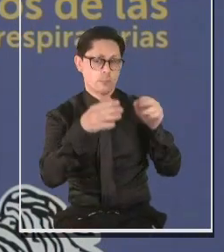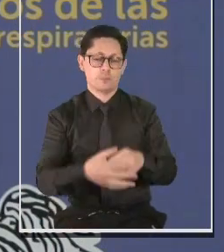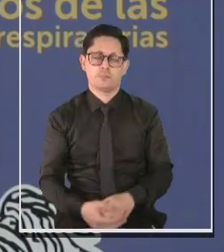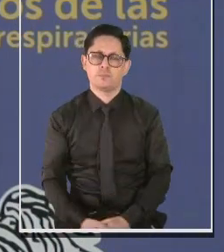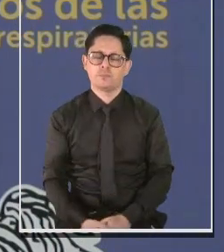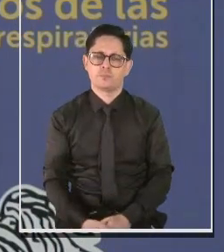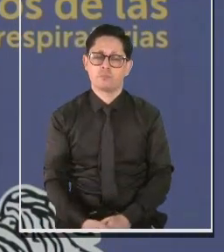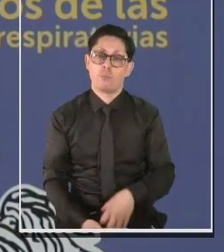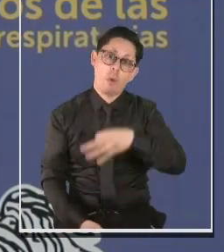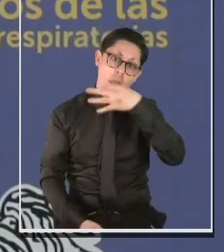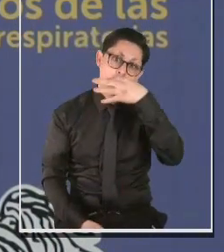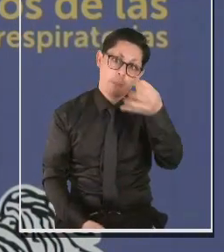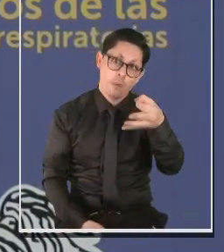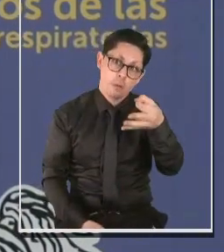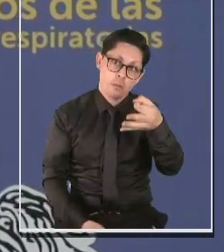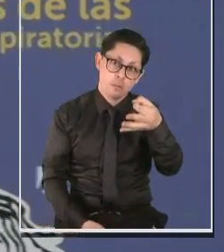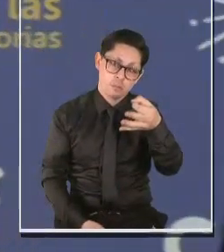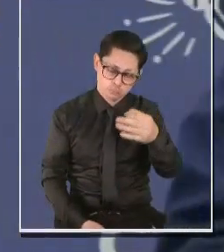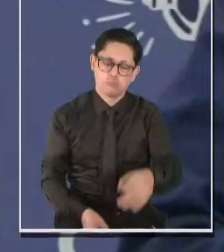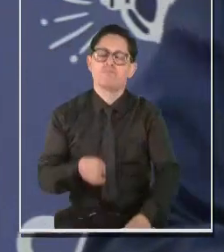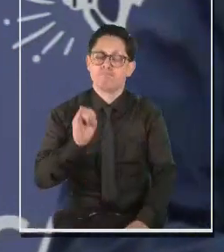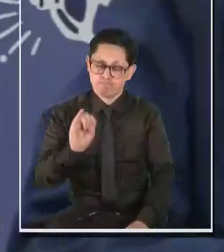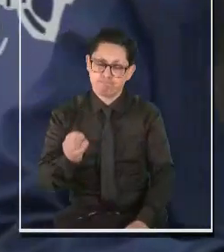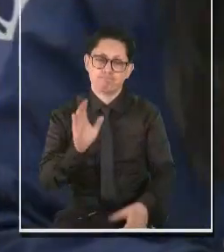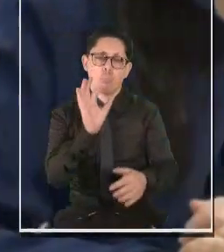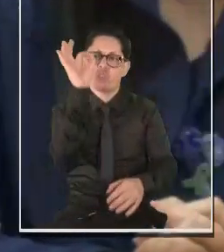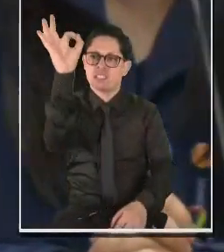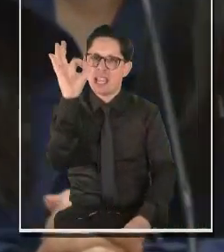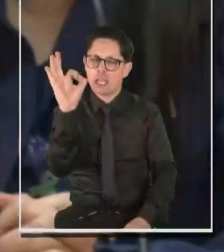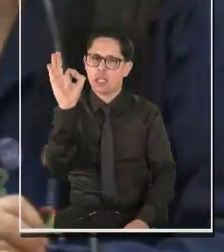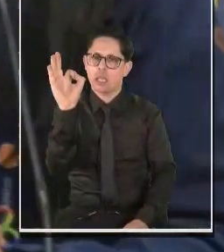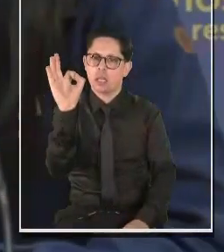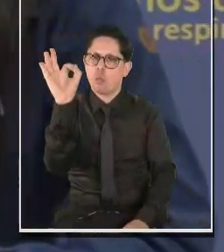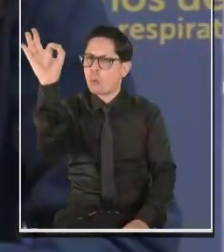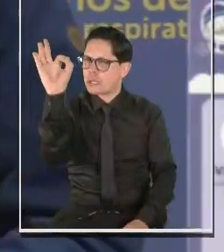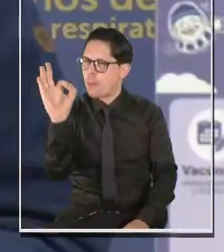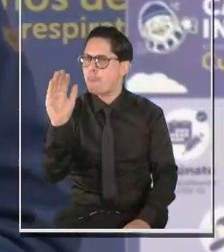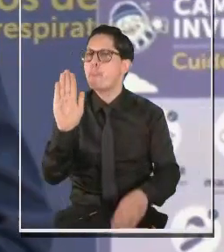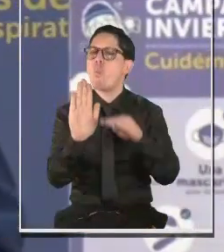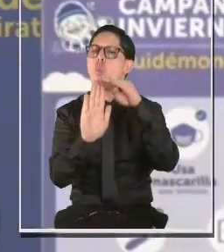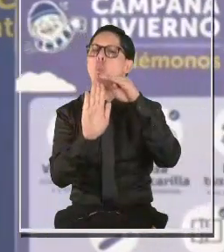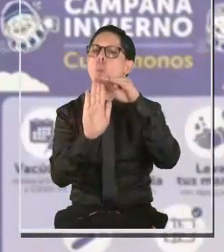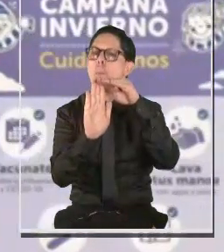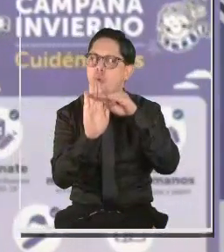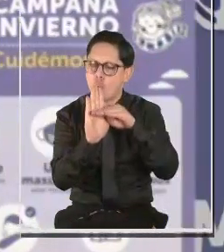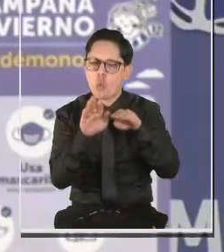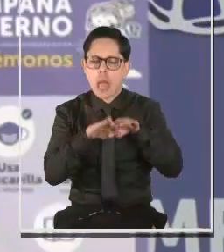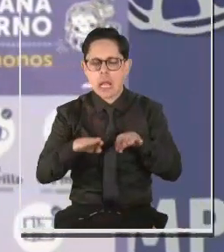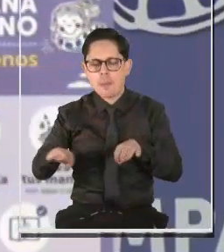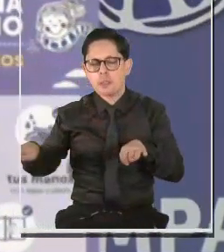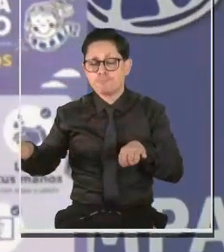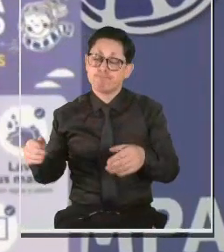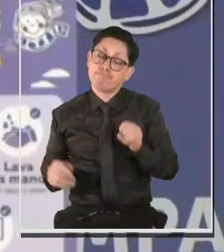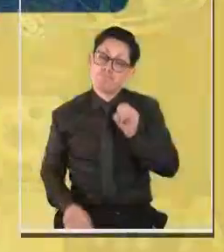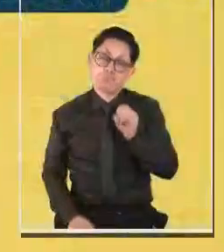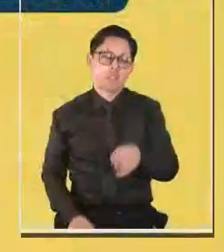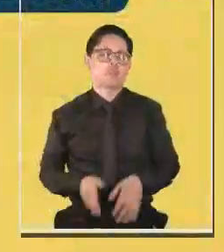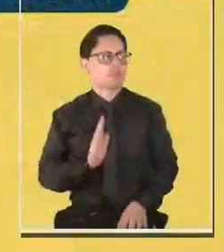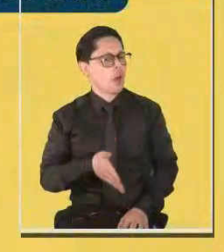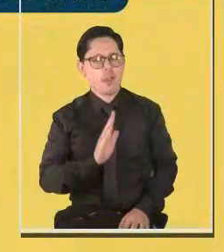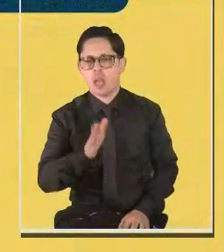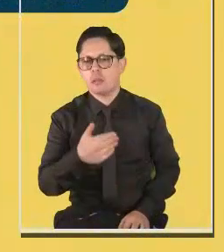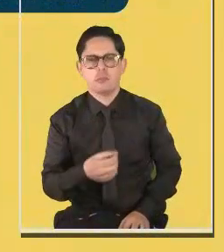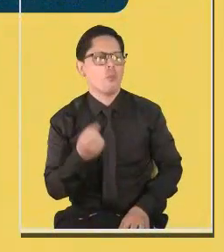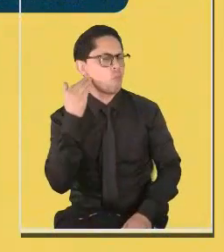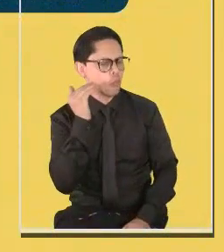bueno como hemos dicho si bien hemos tenido un porcentaje de ocupación menor de camas todavía seguimos teniendo un número muy